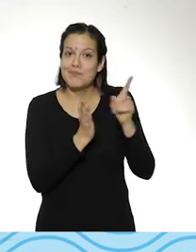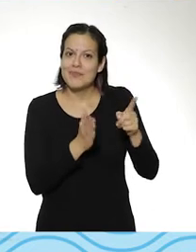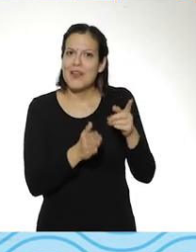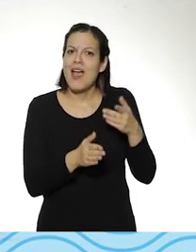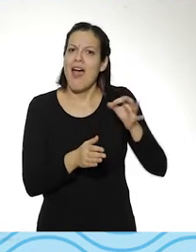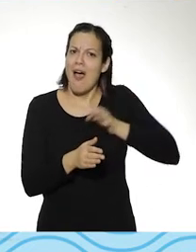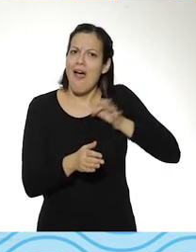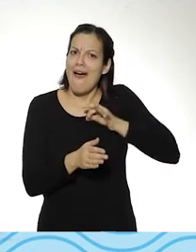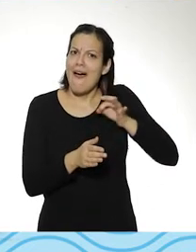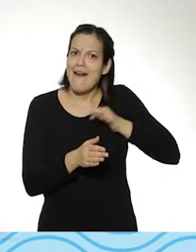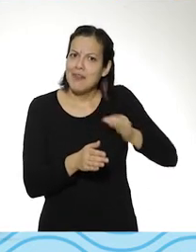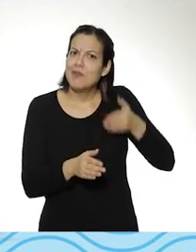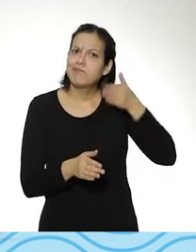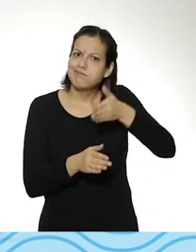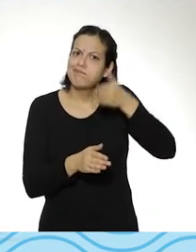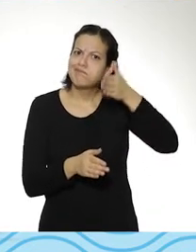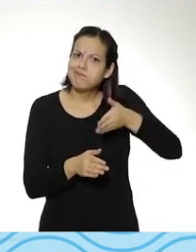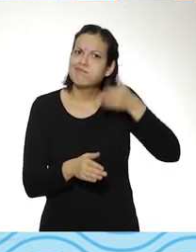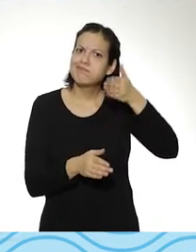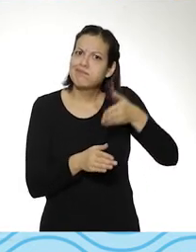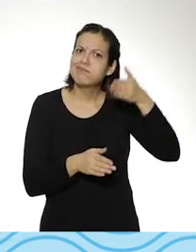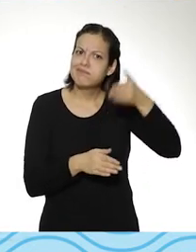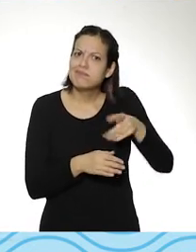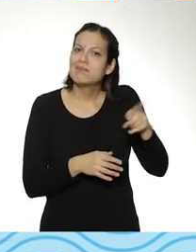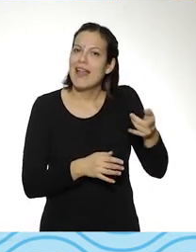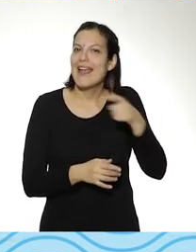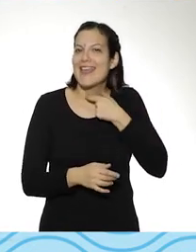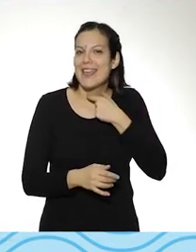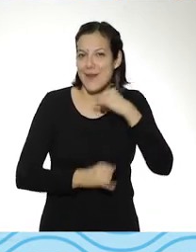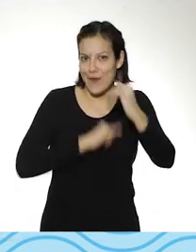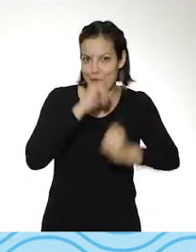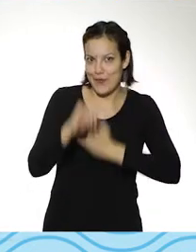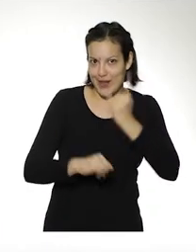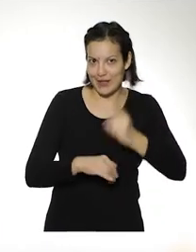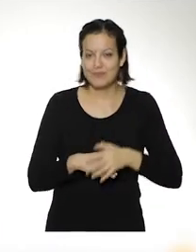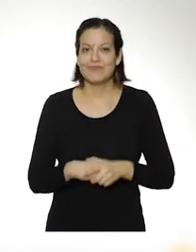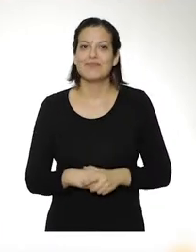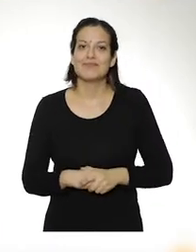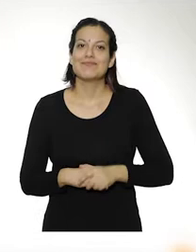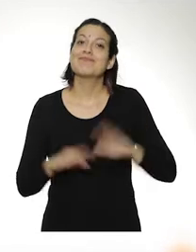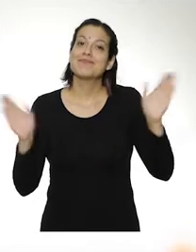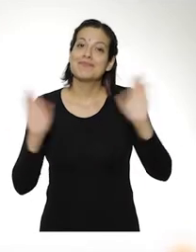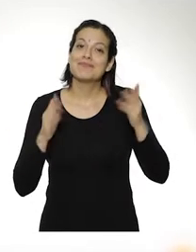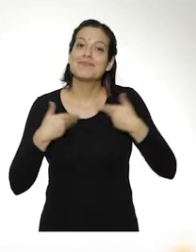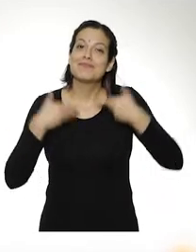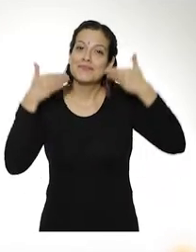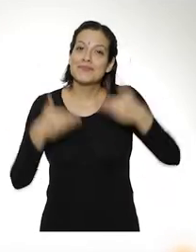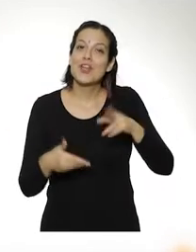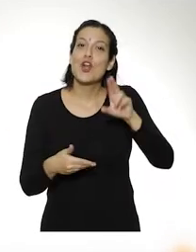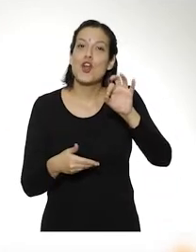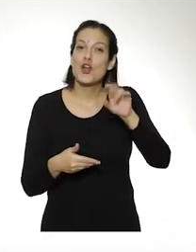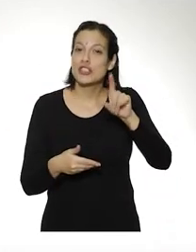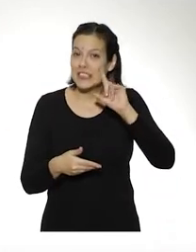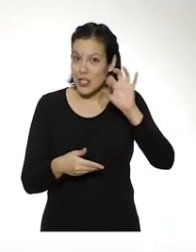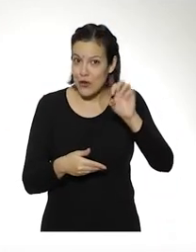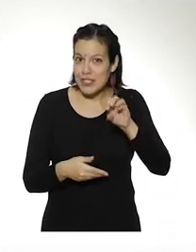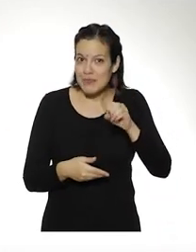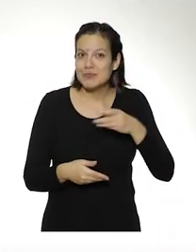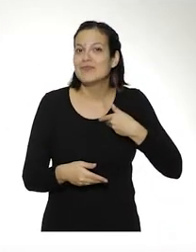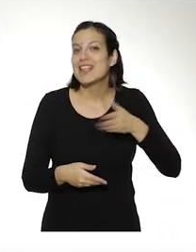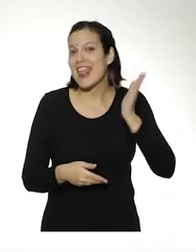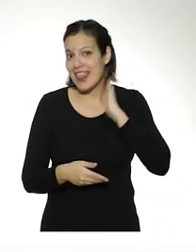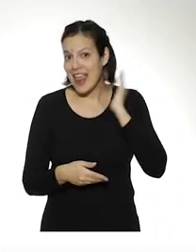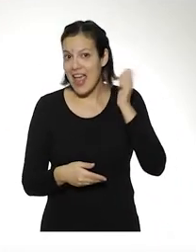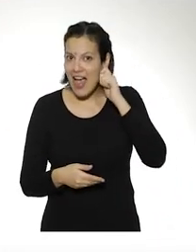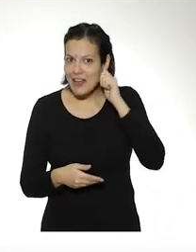participó durante muchos años en esta experiencia y la quiere compartir. Hola, me llamo Rocío Paren de Golpe, tengo 16